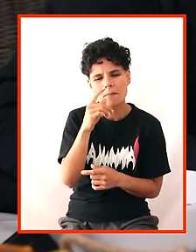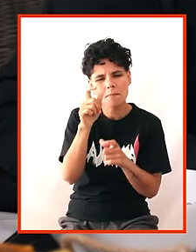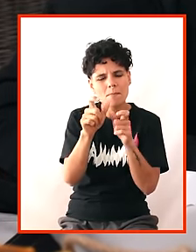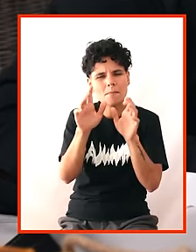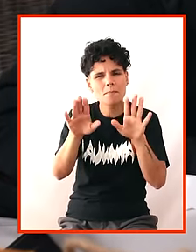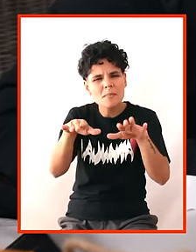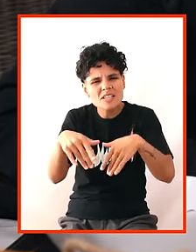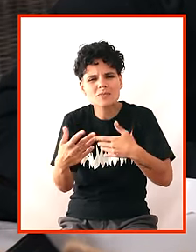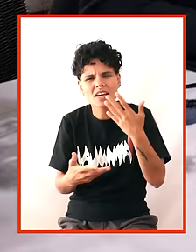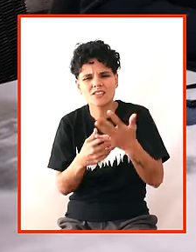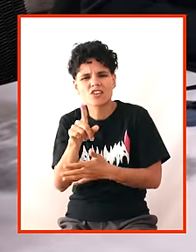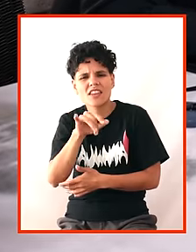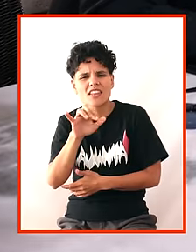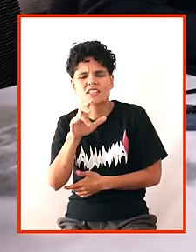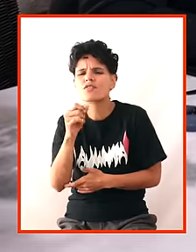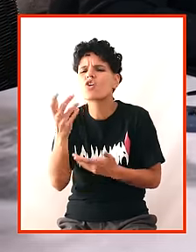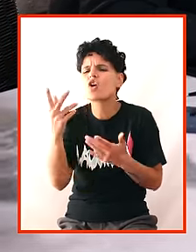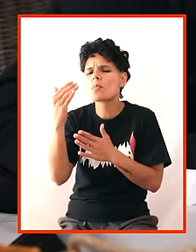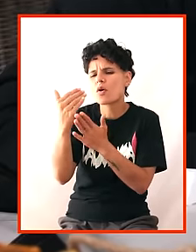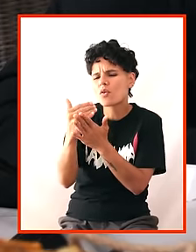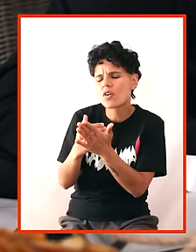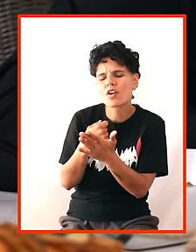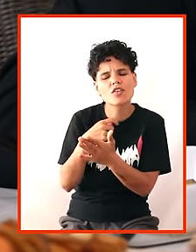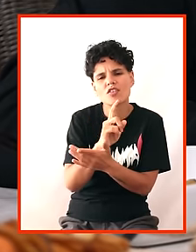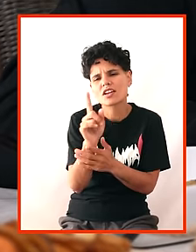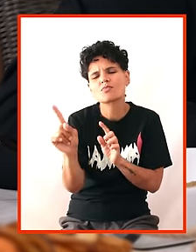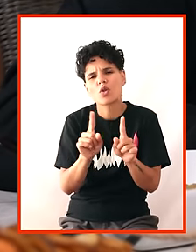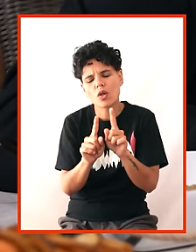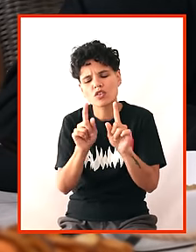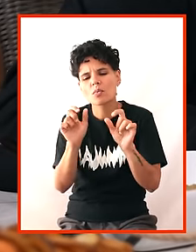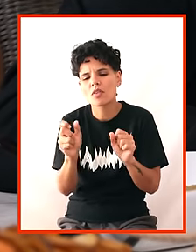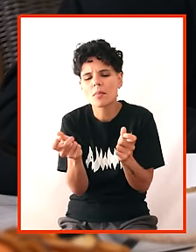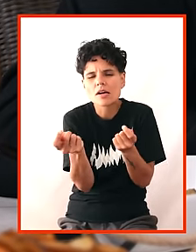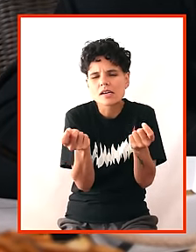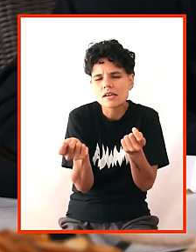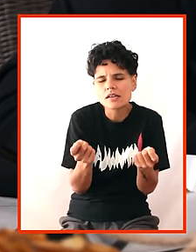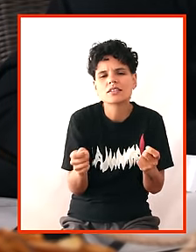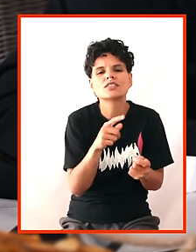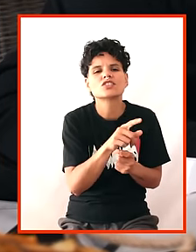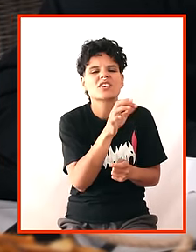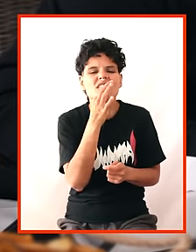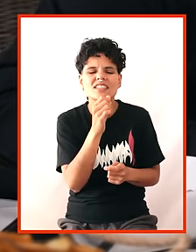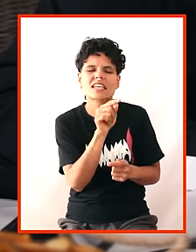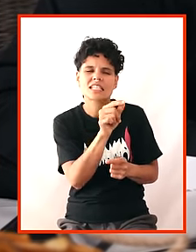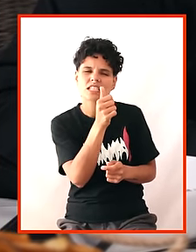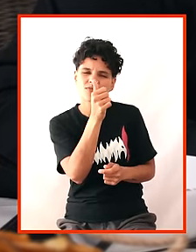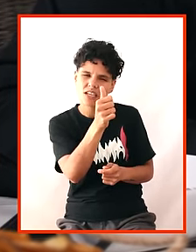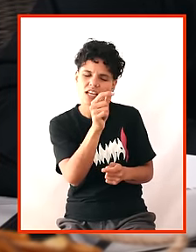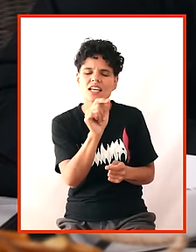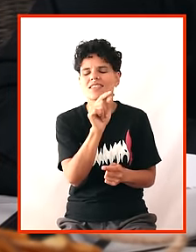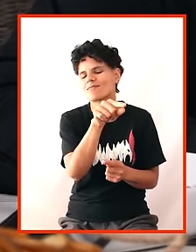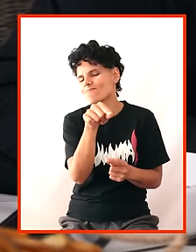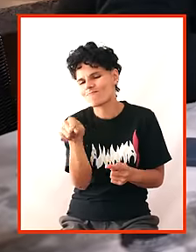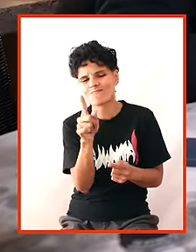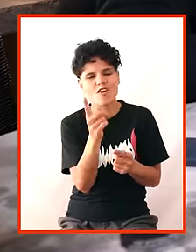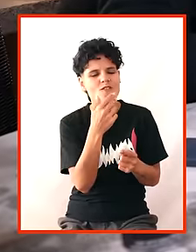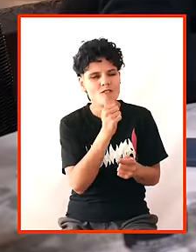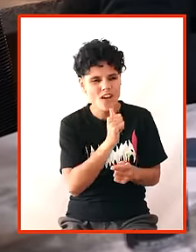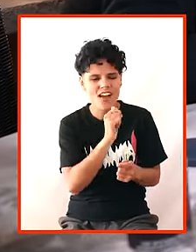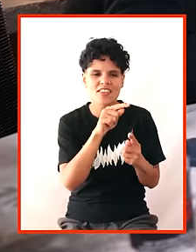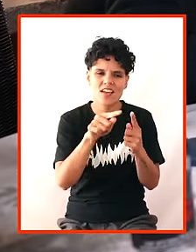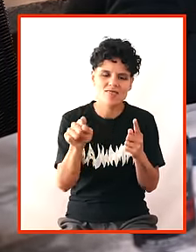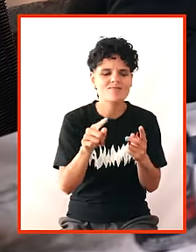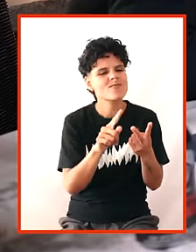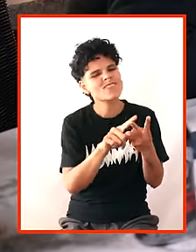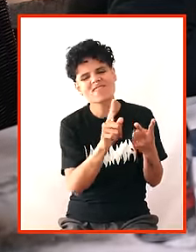sino que tuvieran una impronta propia. Entonces, nosotros le íbamos mostrando temas y él iba diciendo, esta me parece que te haya aporte, esta